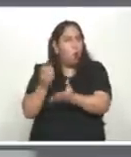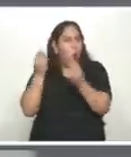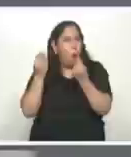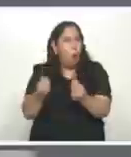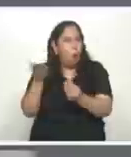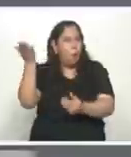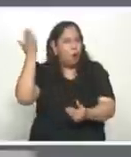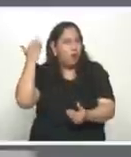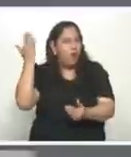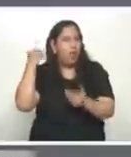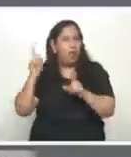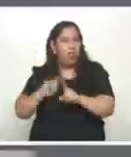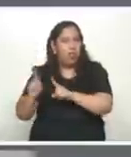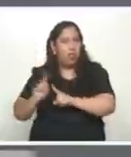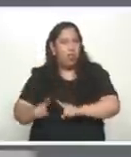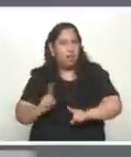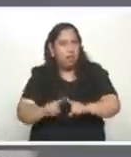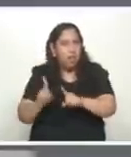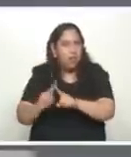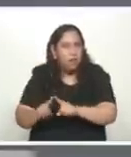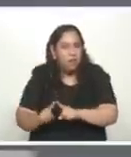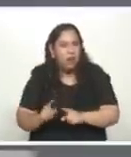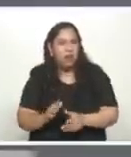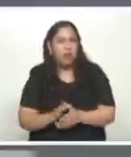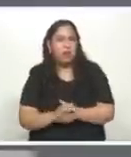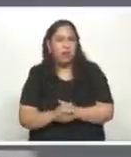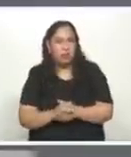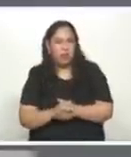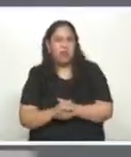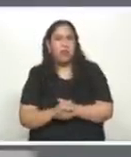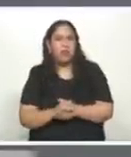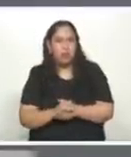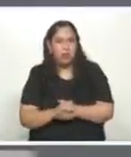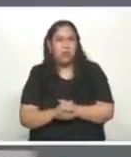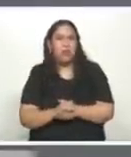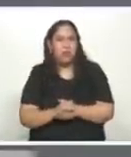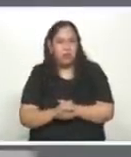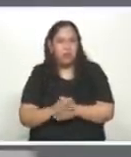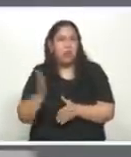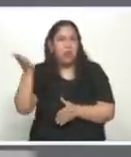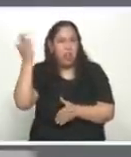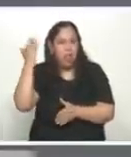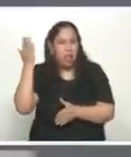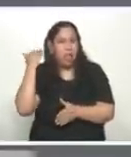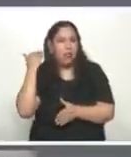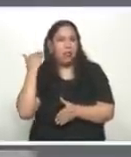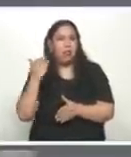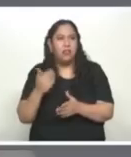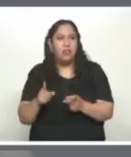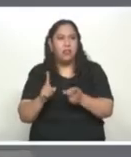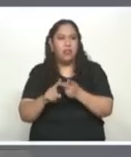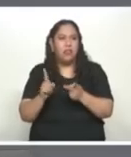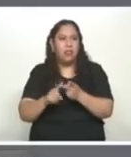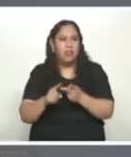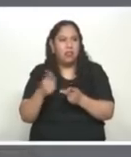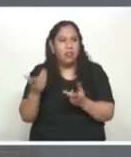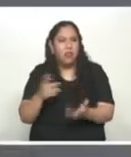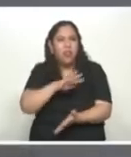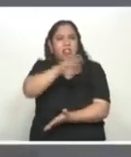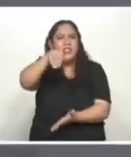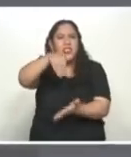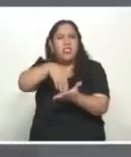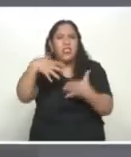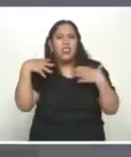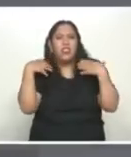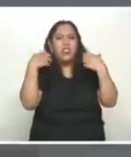noche perdonaron 11,000 millones. ¿Cuántas escuelas podríamos hacer? ¿Cuántos centros de salud? ¿Cuántas carreteras? ¿Cuántos proyectos de agua